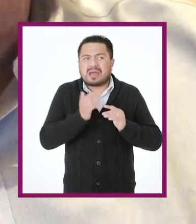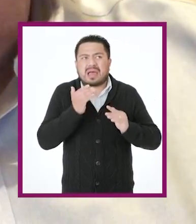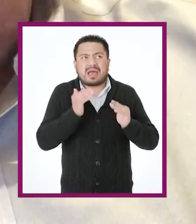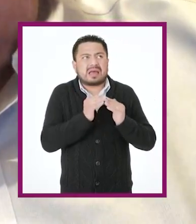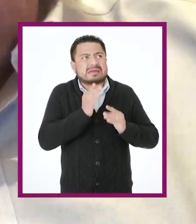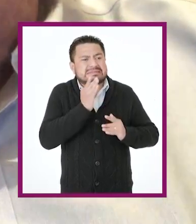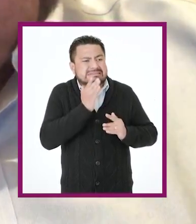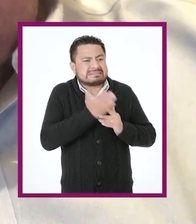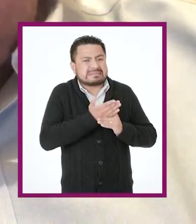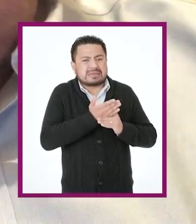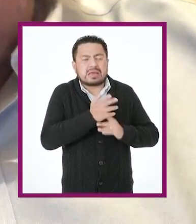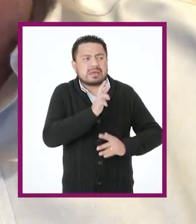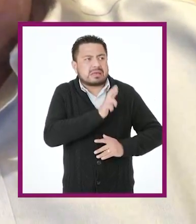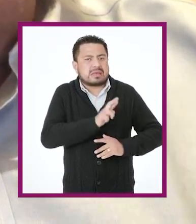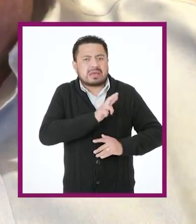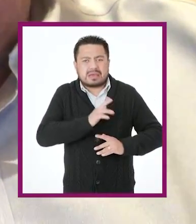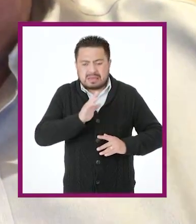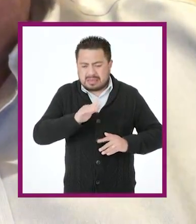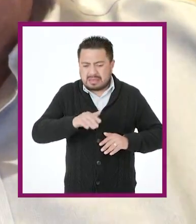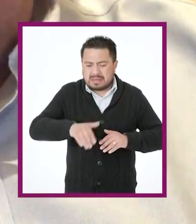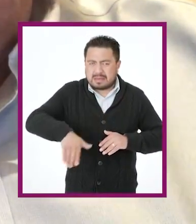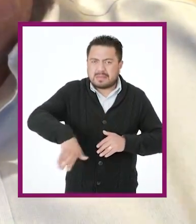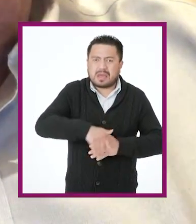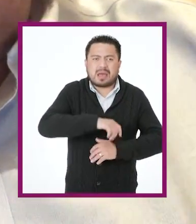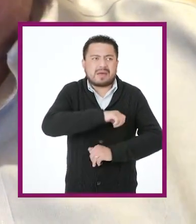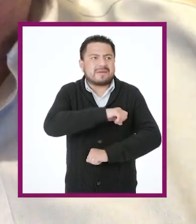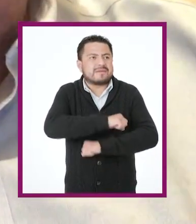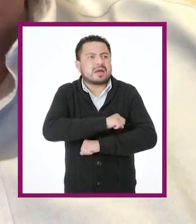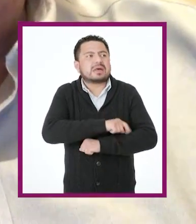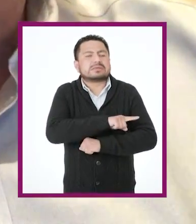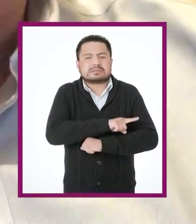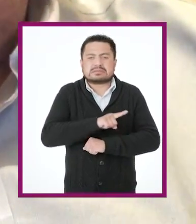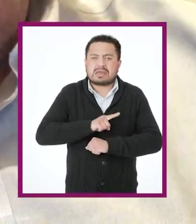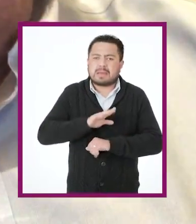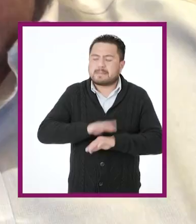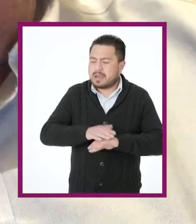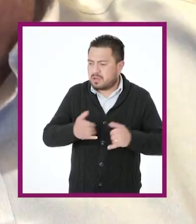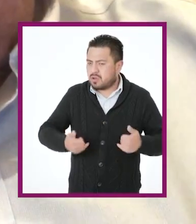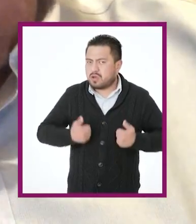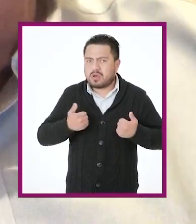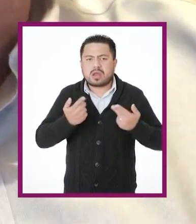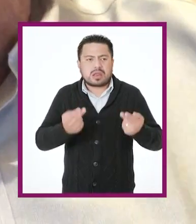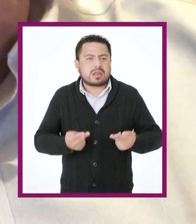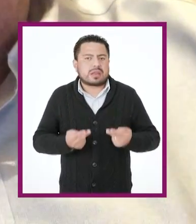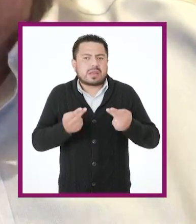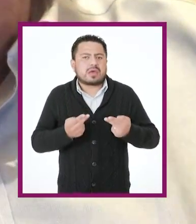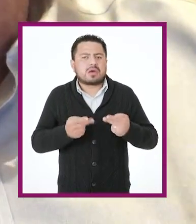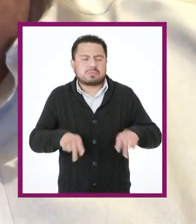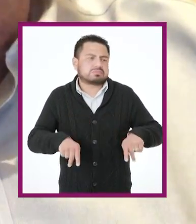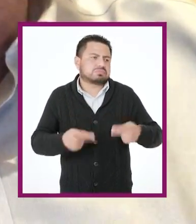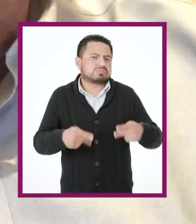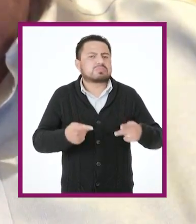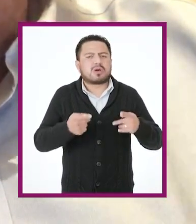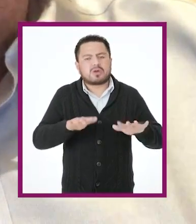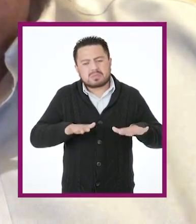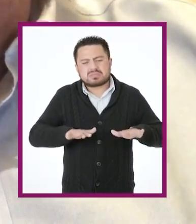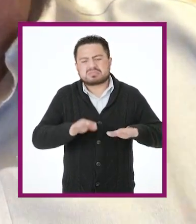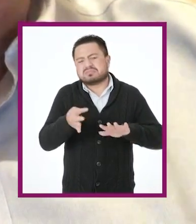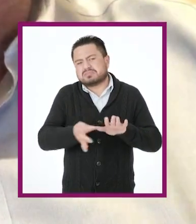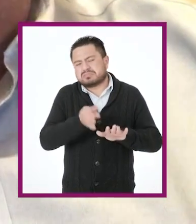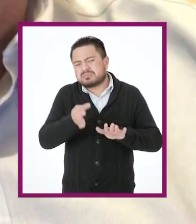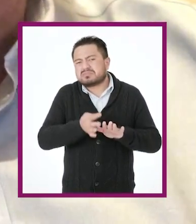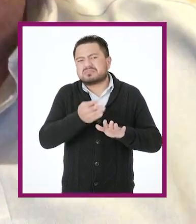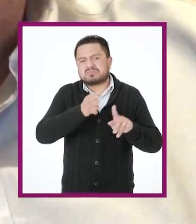Ariza, en una media casa alquilada de la calle de las Ventanas, donde ella tuvo desde muy joven un negocio